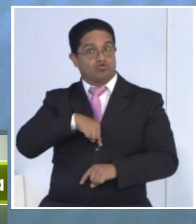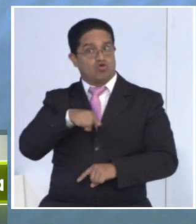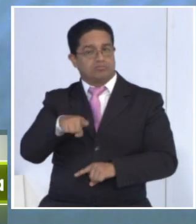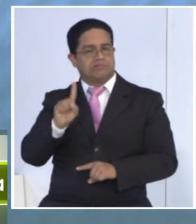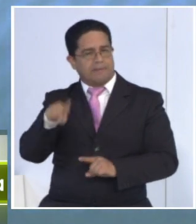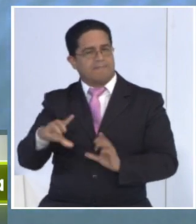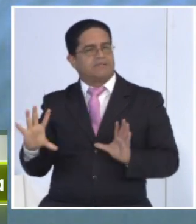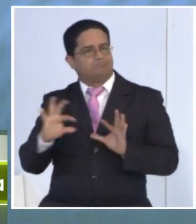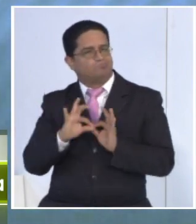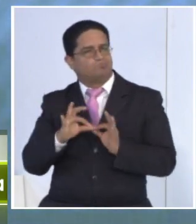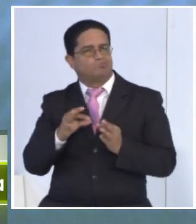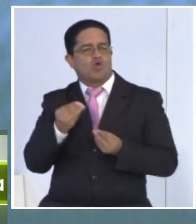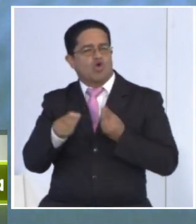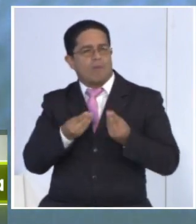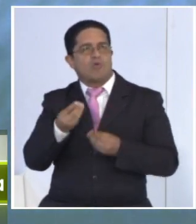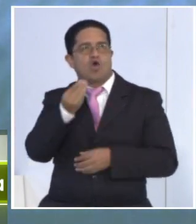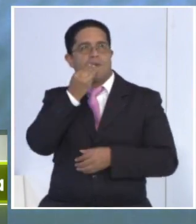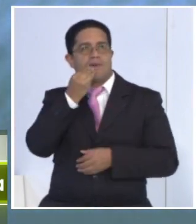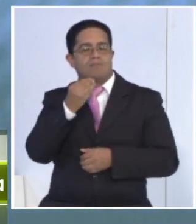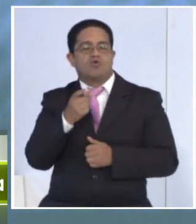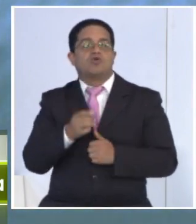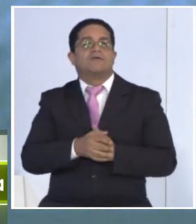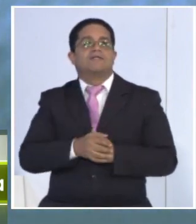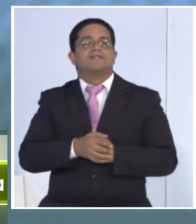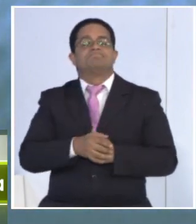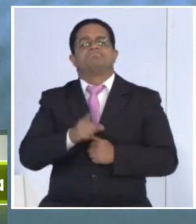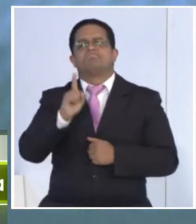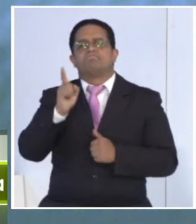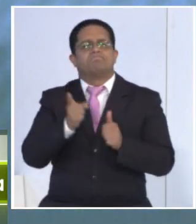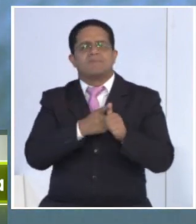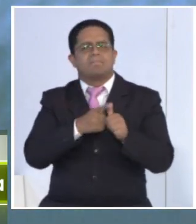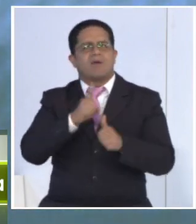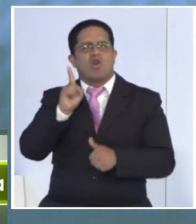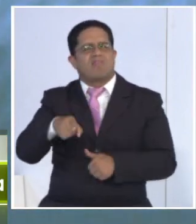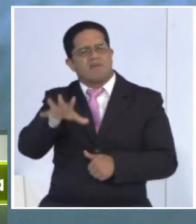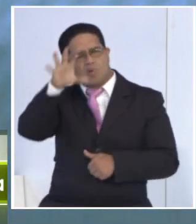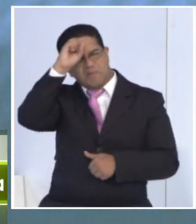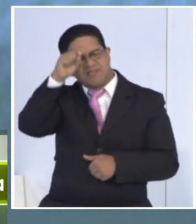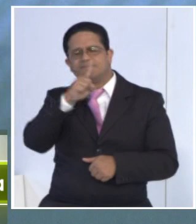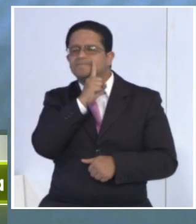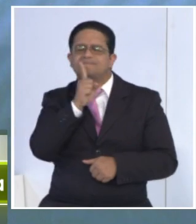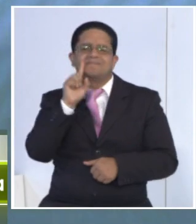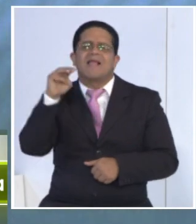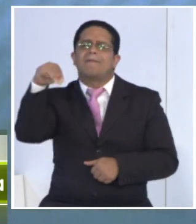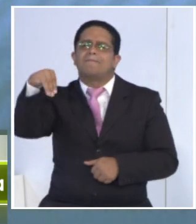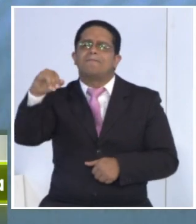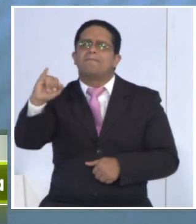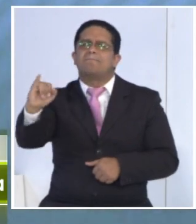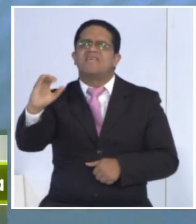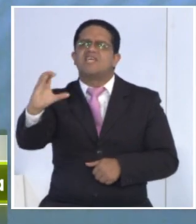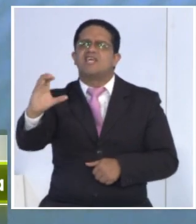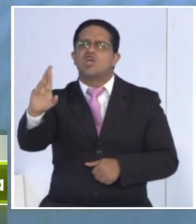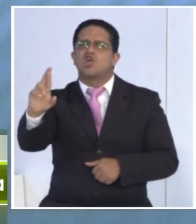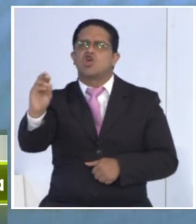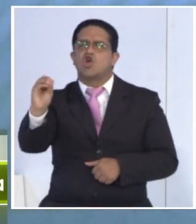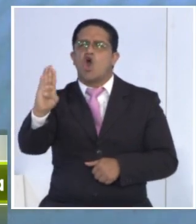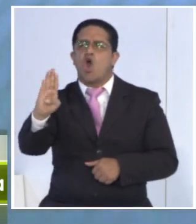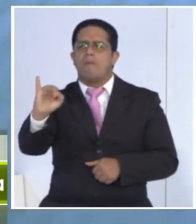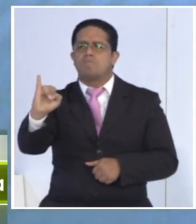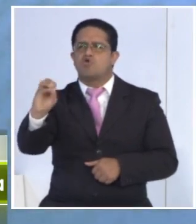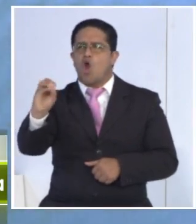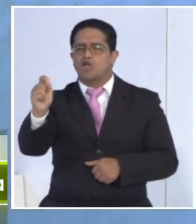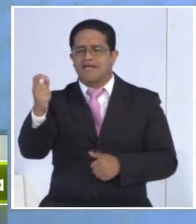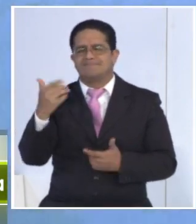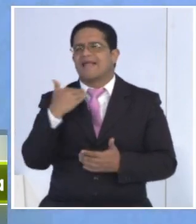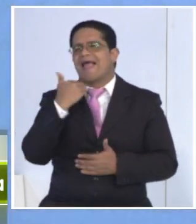eso que lo primero que tenemos que entender qué es la microbiota. Y la microbiota no es un tópico de moda,